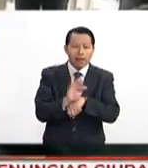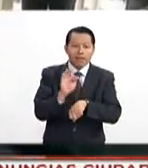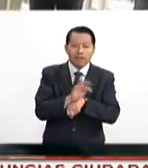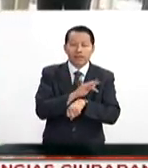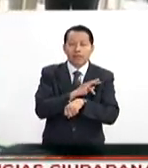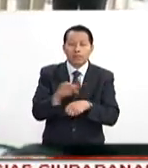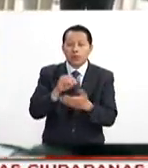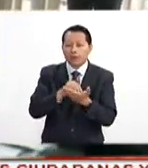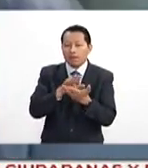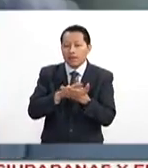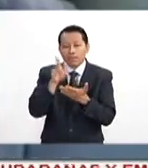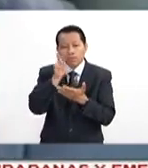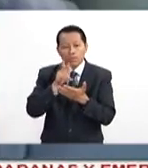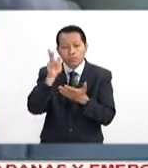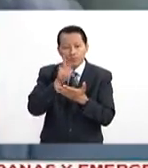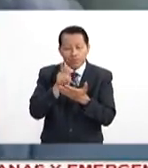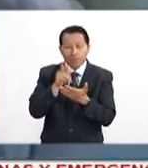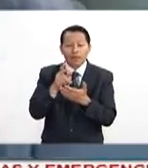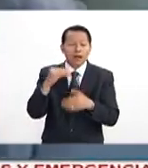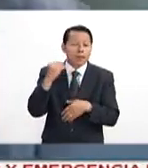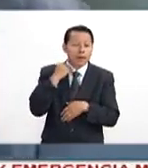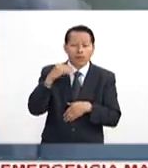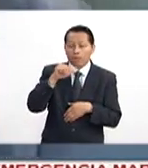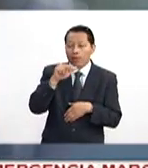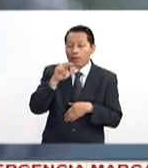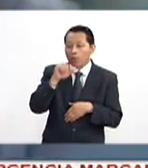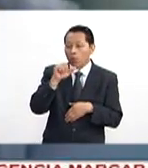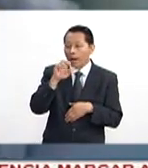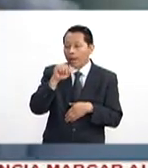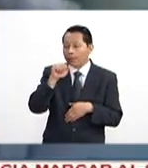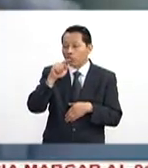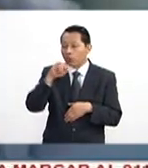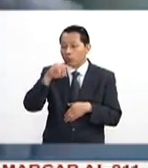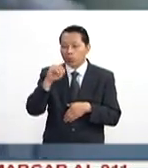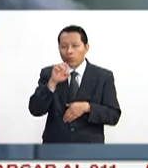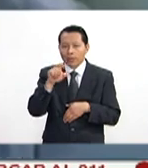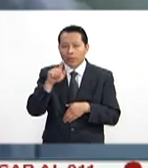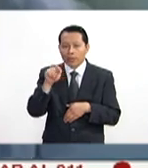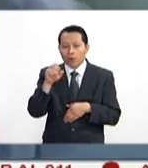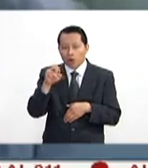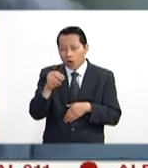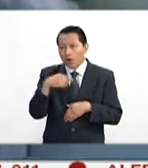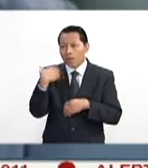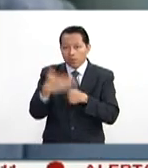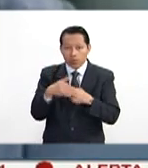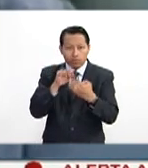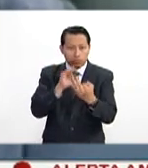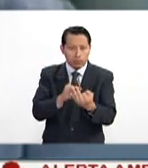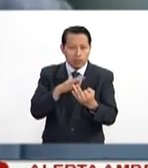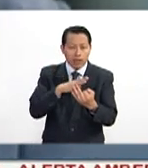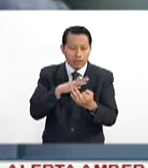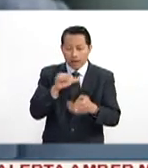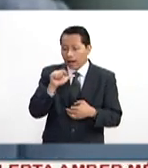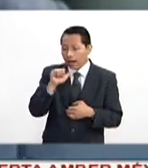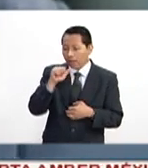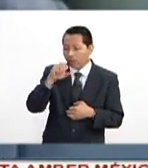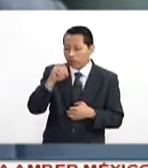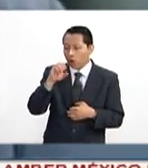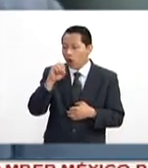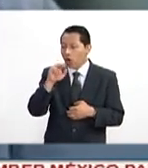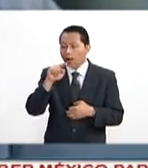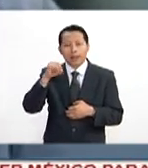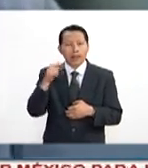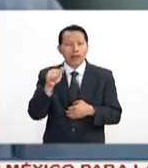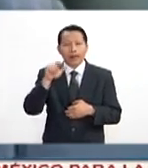presente datos de prueba. Su abogado, Marco Antonio del Toro, además pidió que a la próxima audiencia se presente Alfonso Ortega